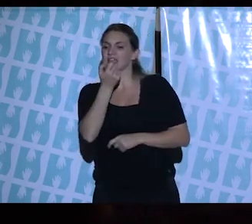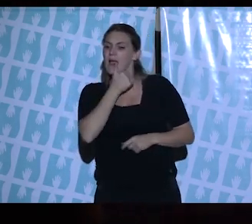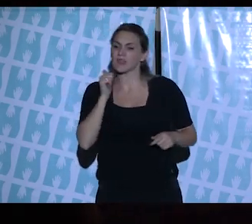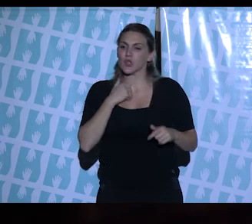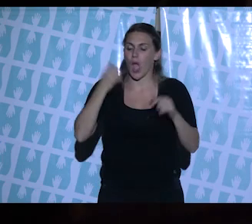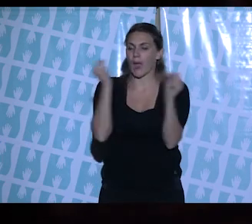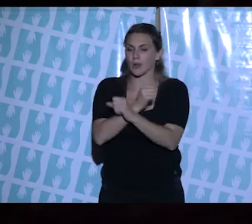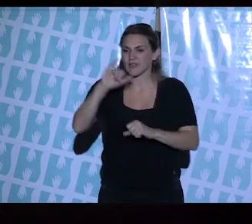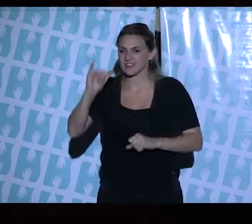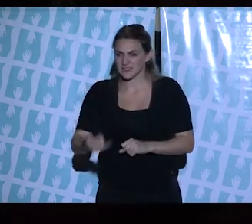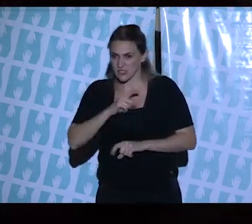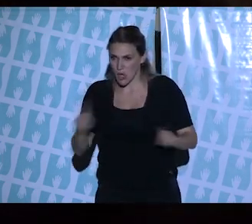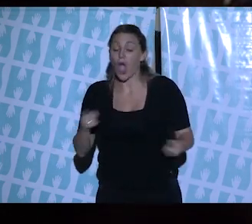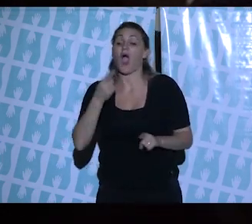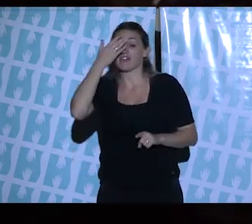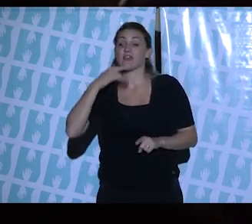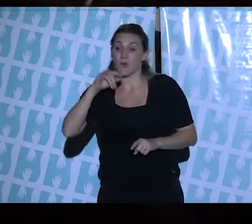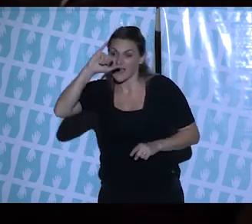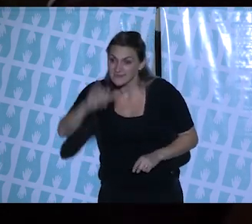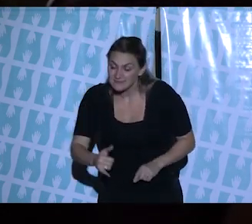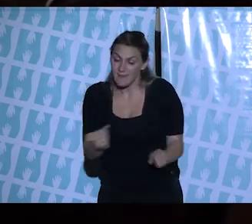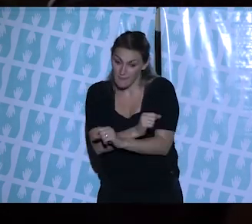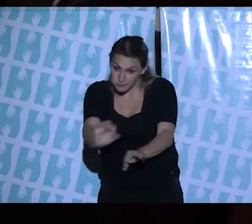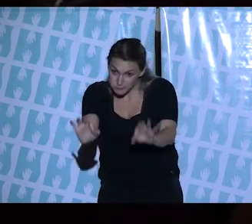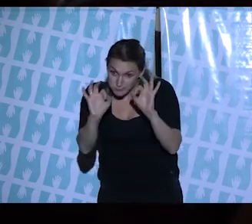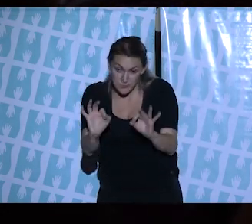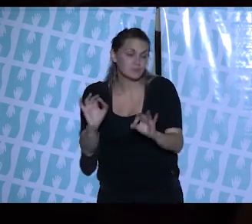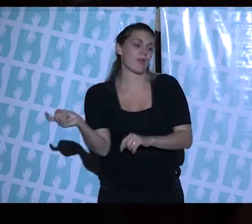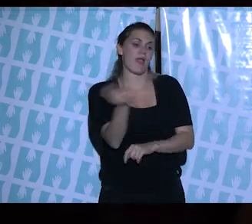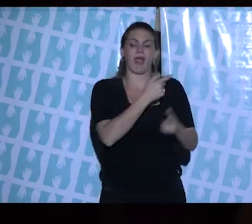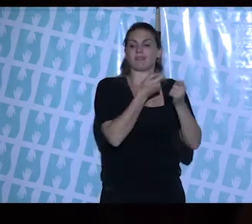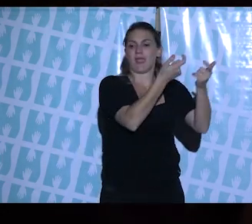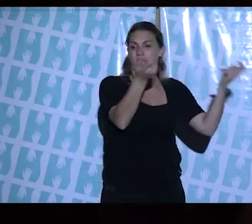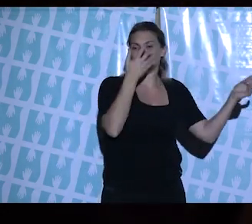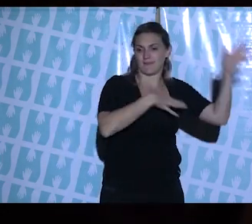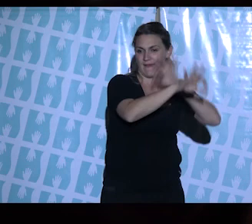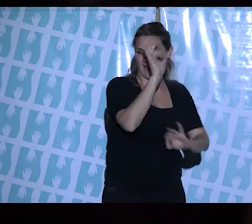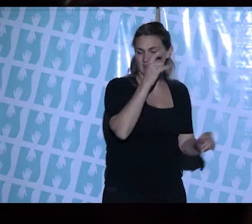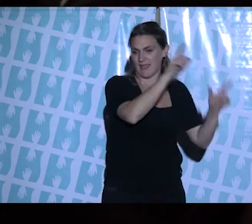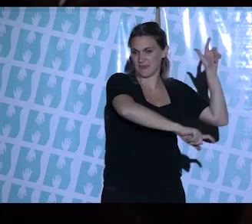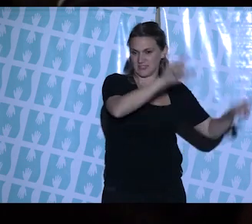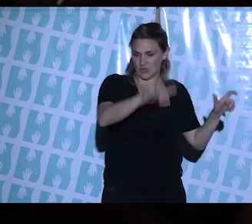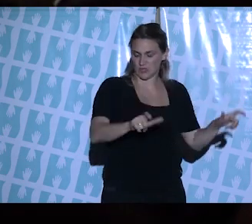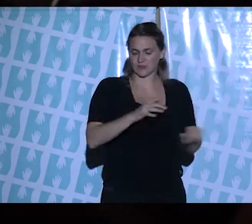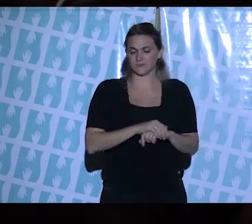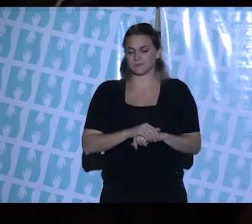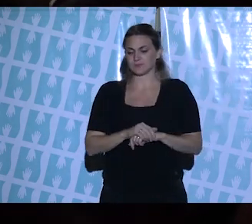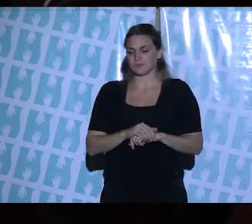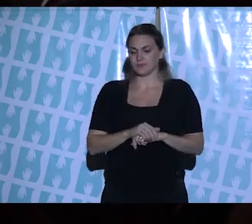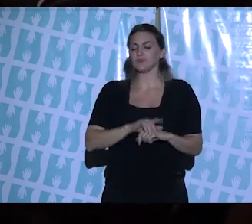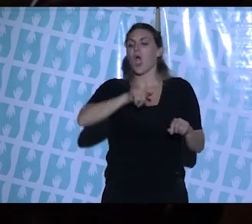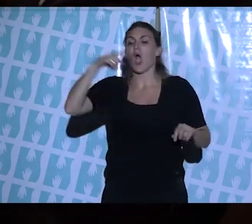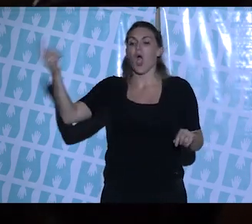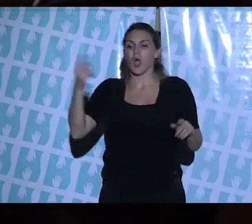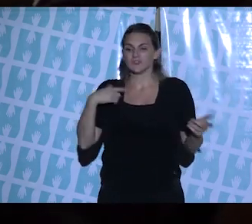pacientes. Hay otras drogas que actúan sobre el alfa-sinucleína. Por ejemplo, un